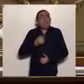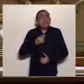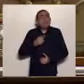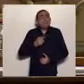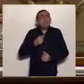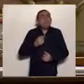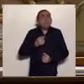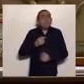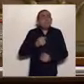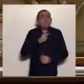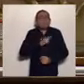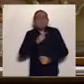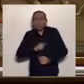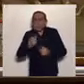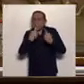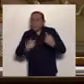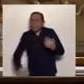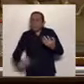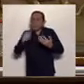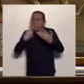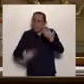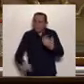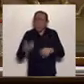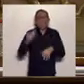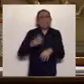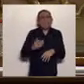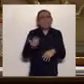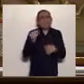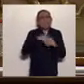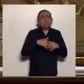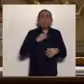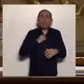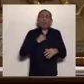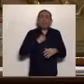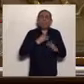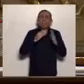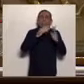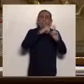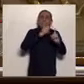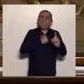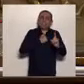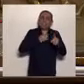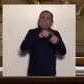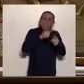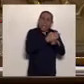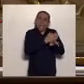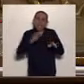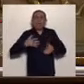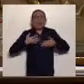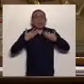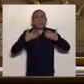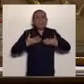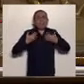distintos tipos de consagración que tiene actualmente nuestra querida Iglesia Católica. Este tiempo de alegría,